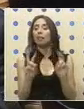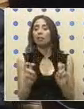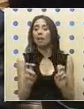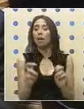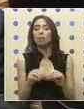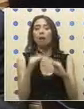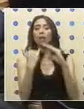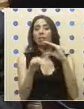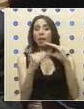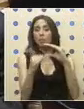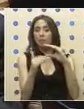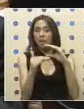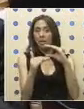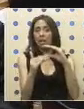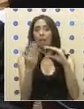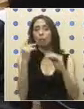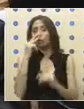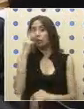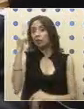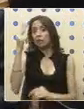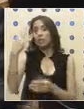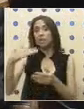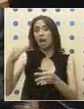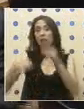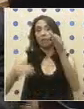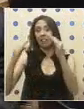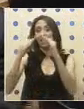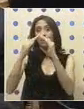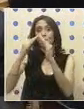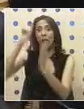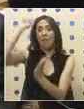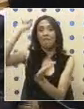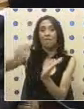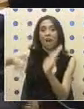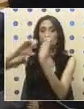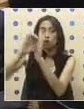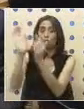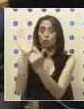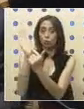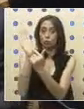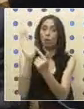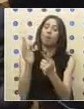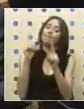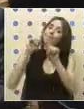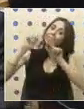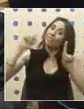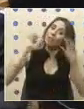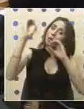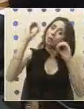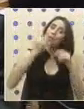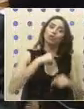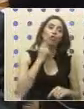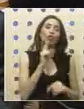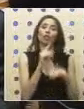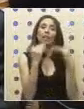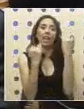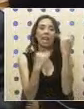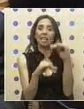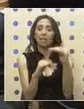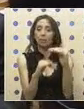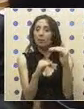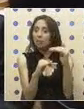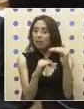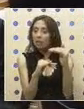correos electrónicos, la luz del fallo del Tribunal Constitucional. Debo decir que ahí tuvimos una diferencia. Nosotros éramos partidarios de no fijar un límite sobre su